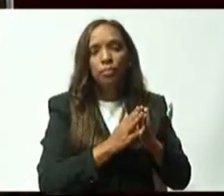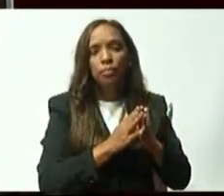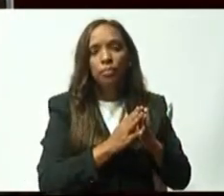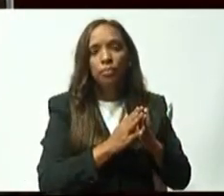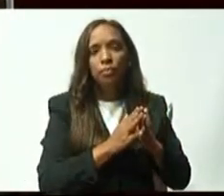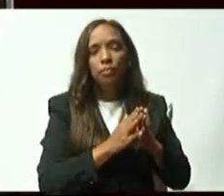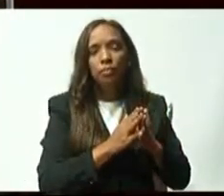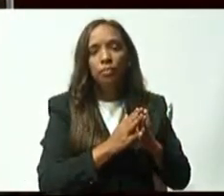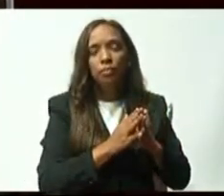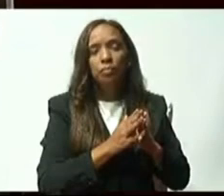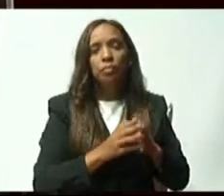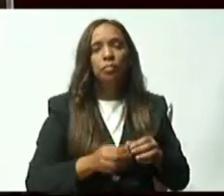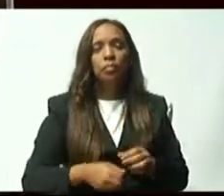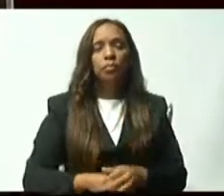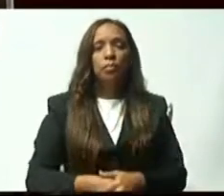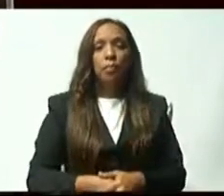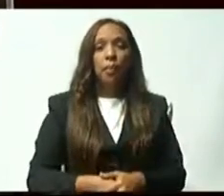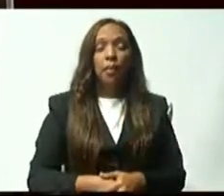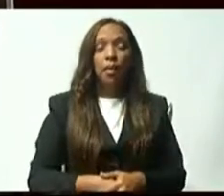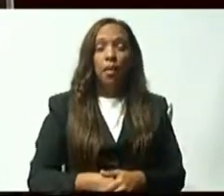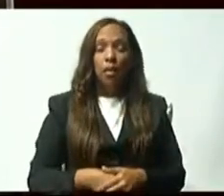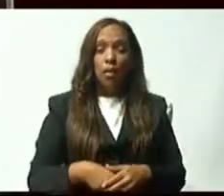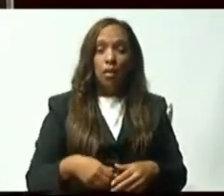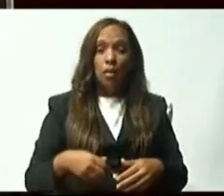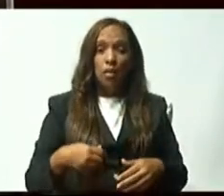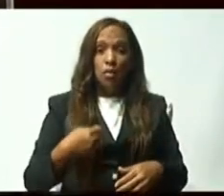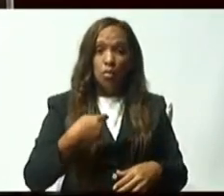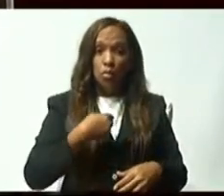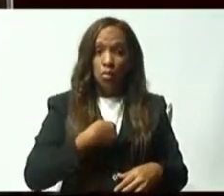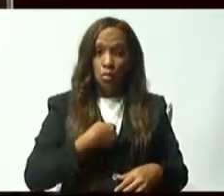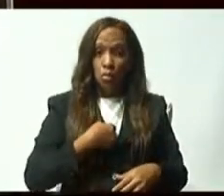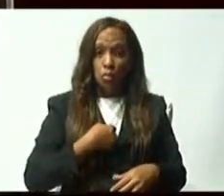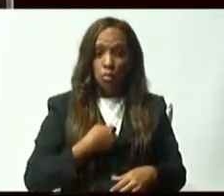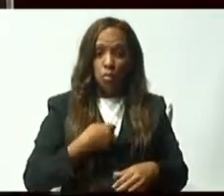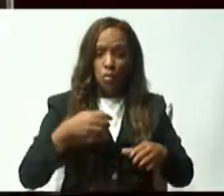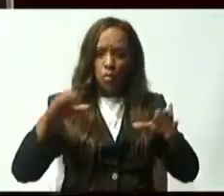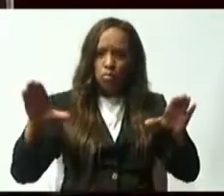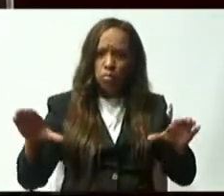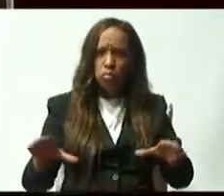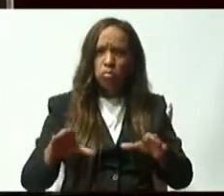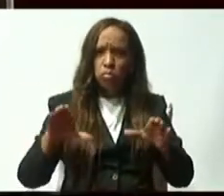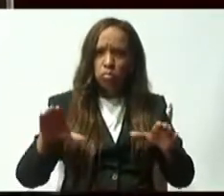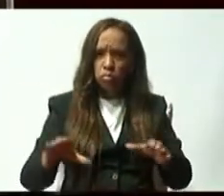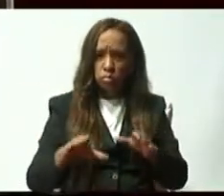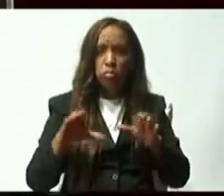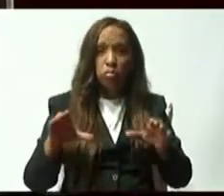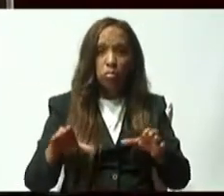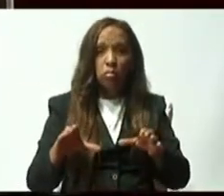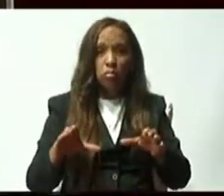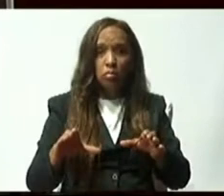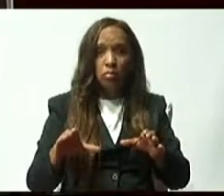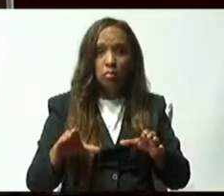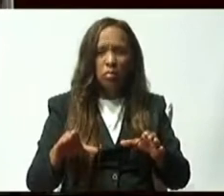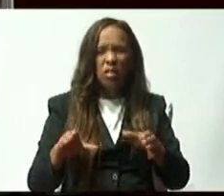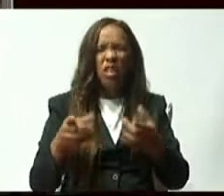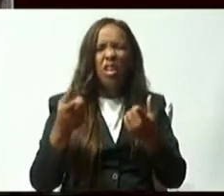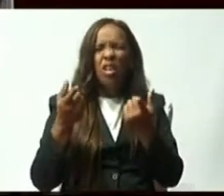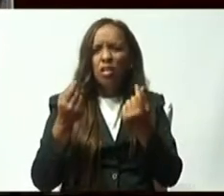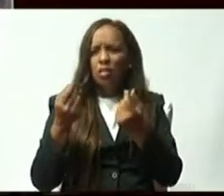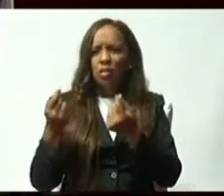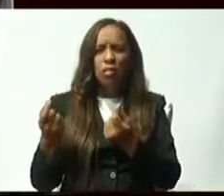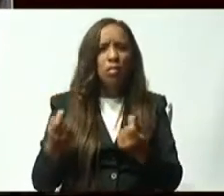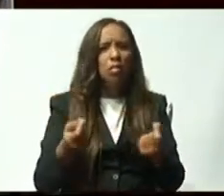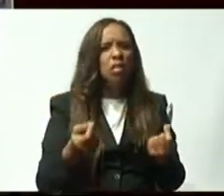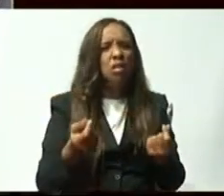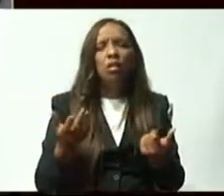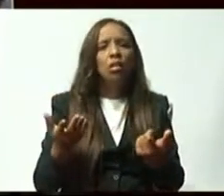nada que me pueda afectar, ni que puedan decir que